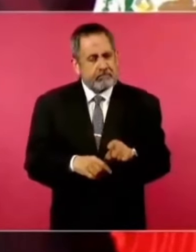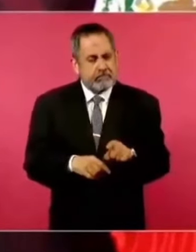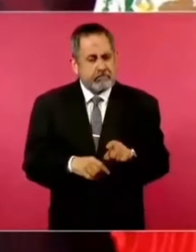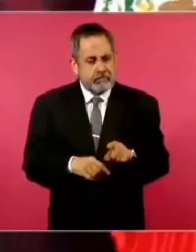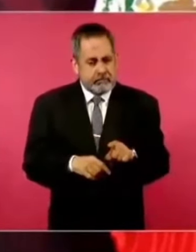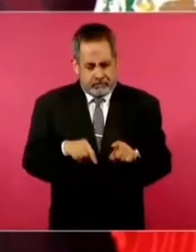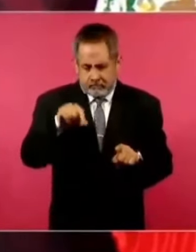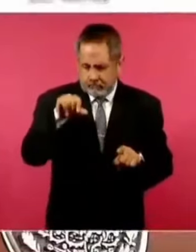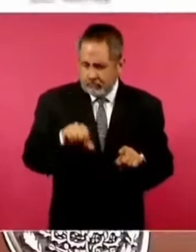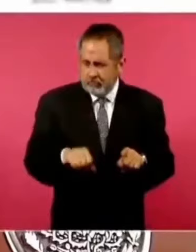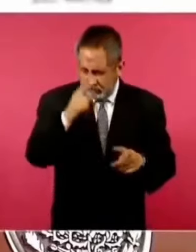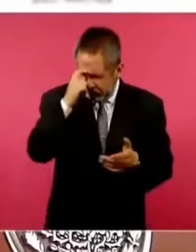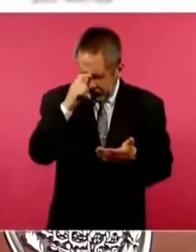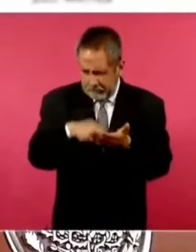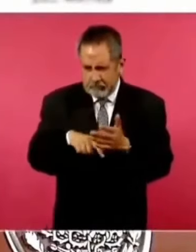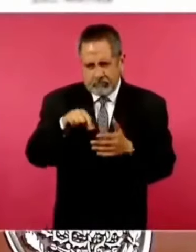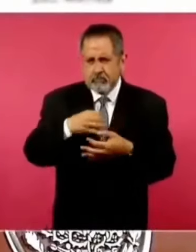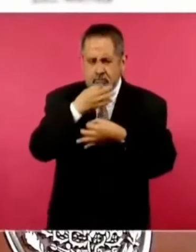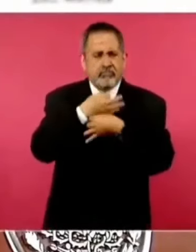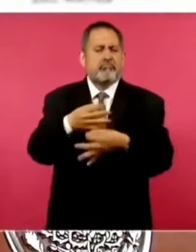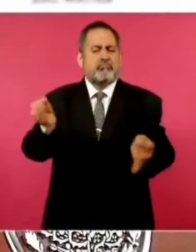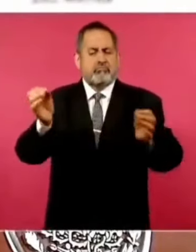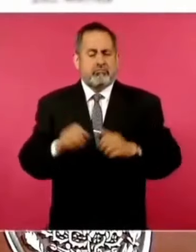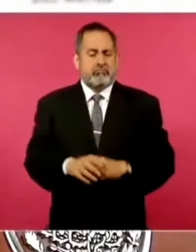hoy les podemos decir.